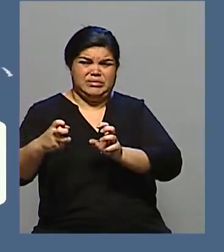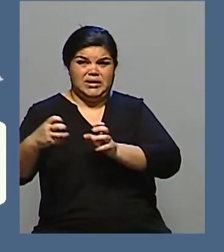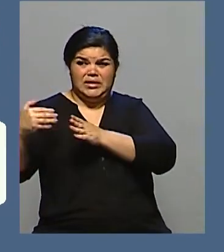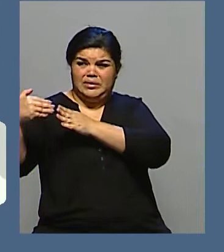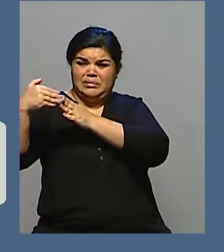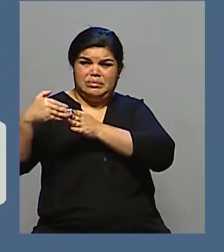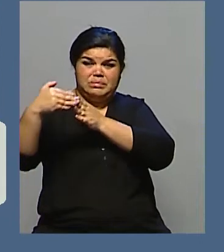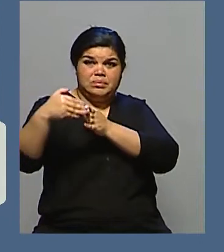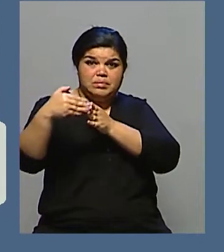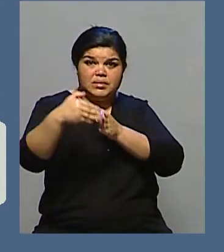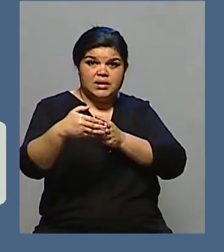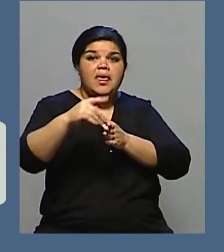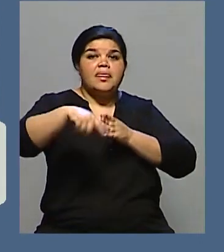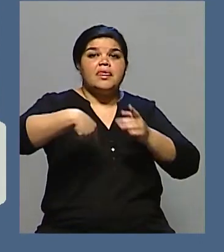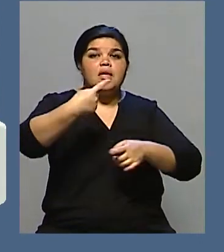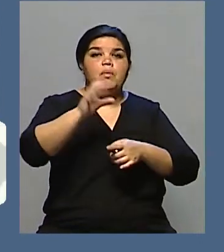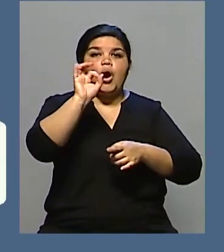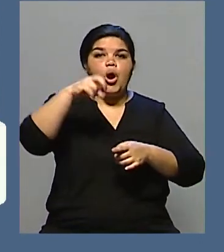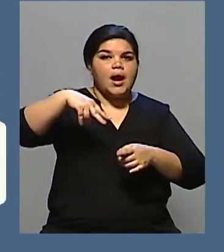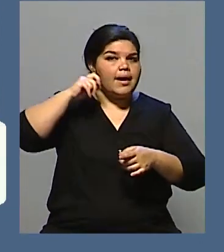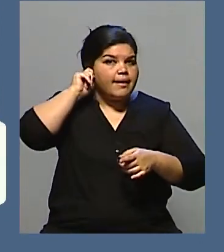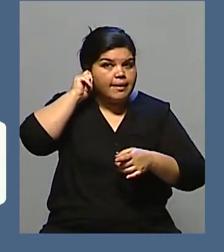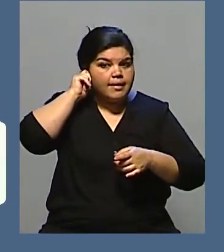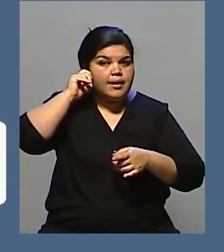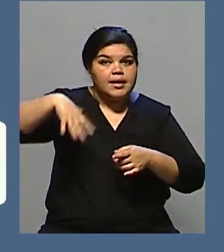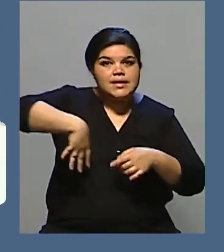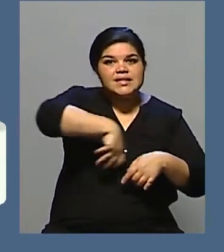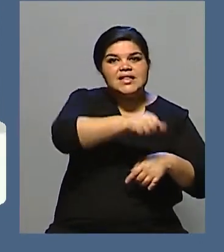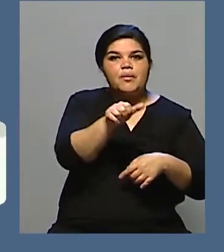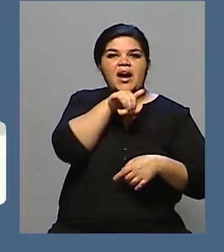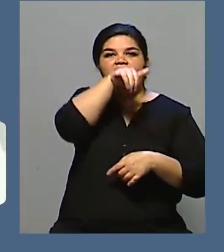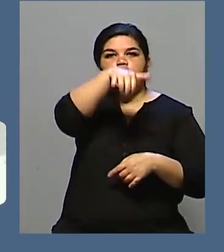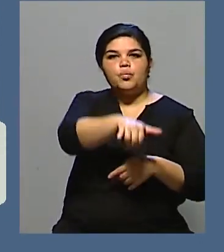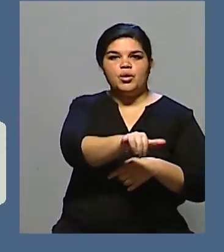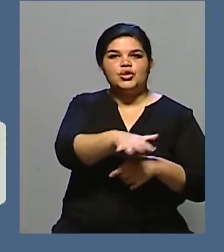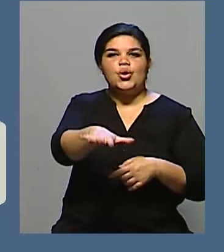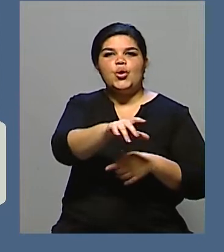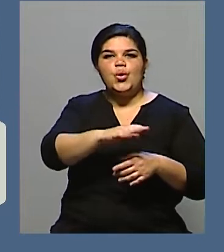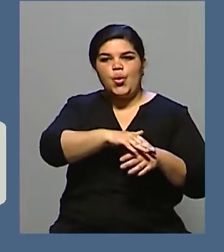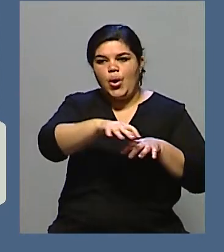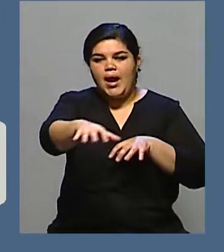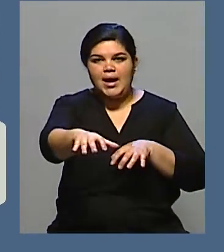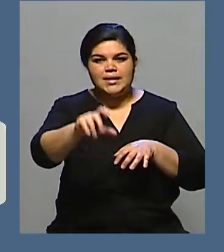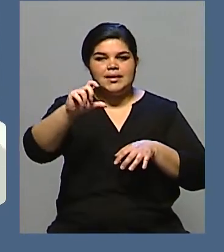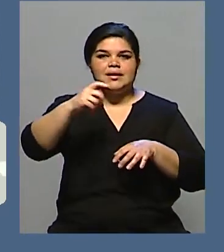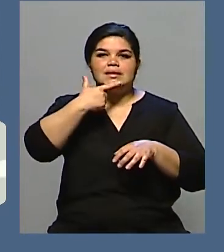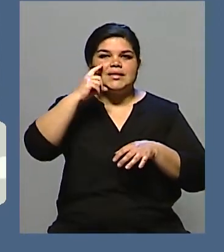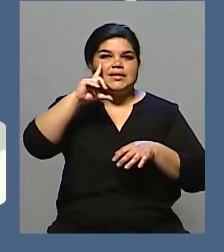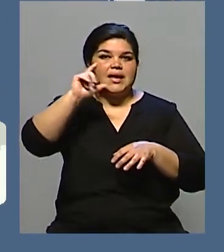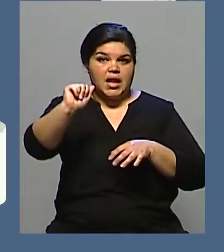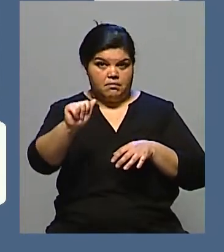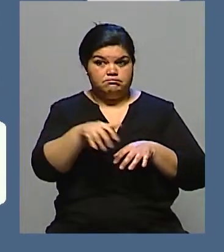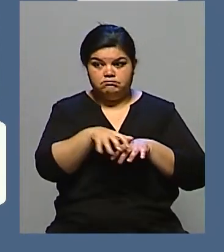naves de las ONG que lo trasladan en los puertos de la Sicilia. Bueno, esta misma gente, estos mismos